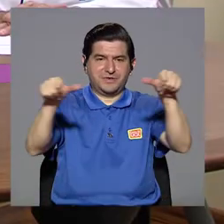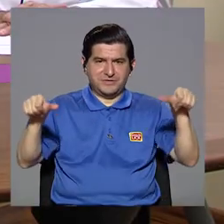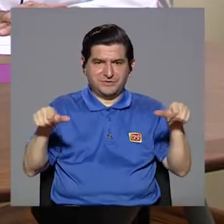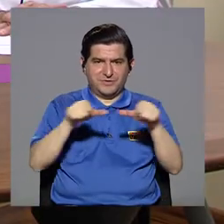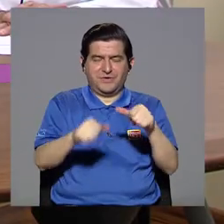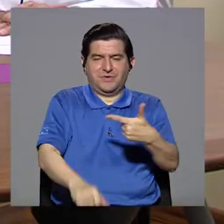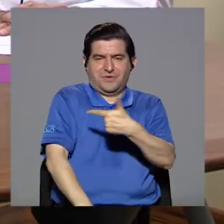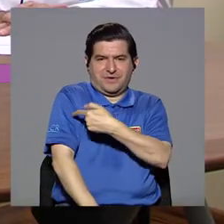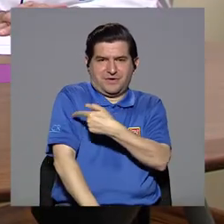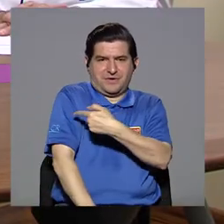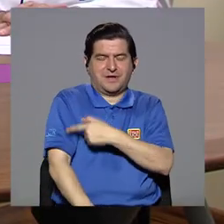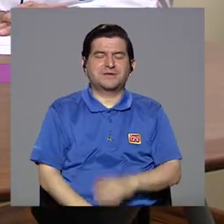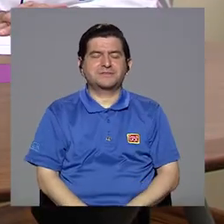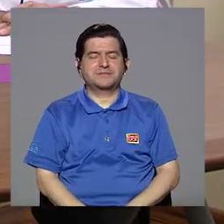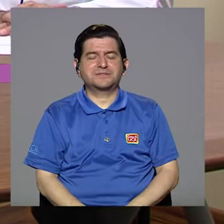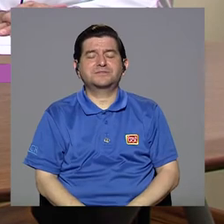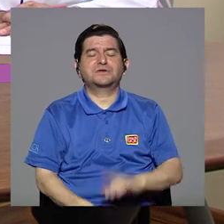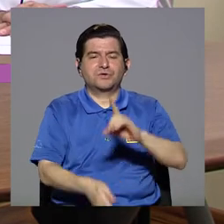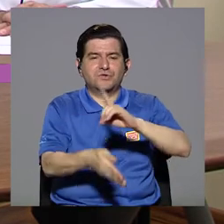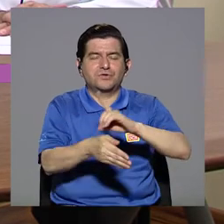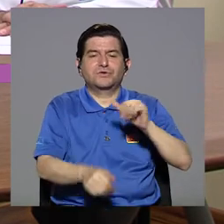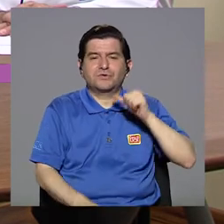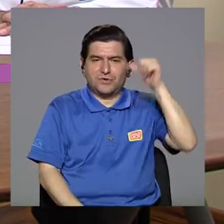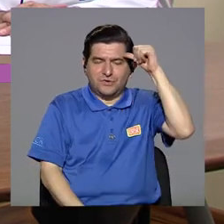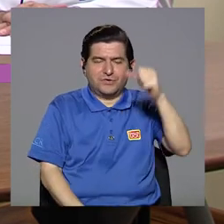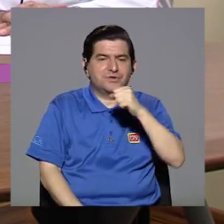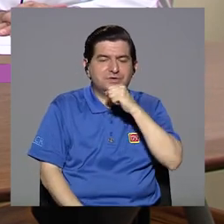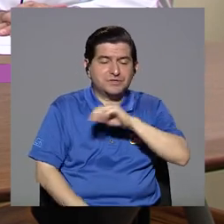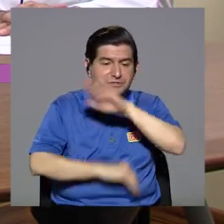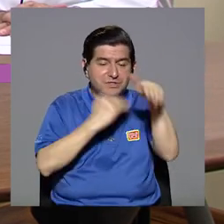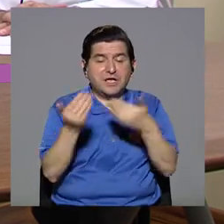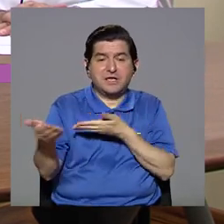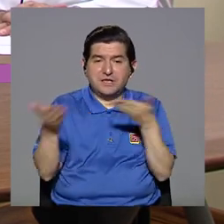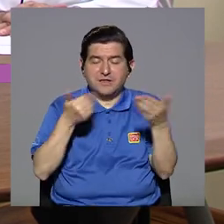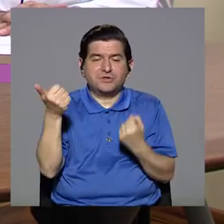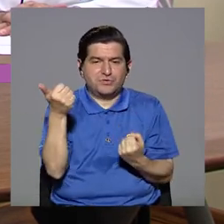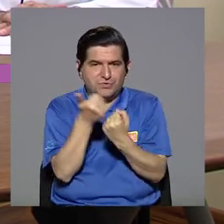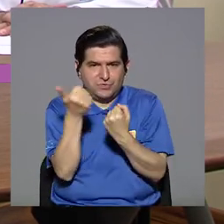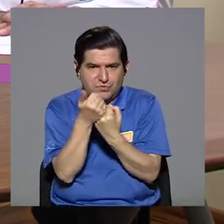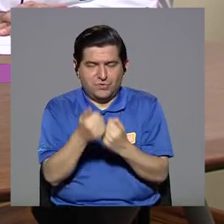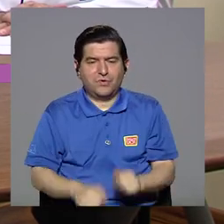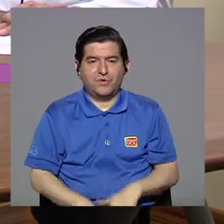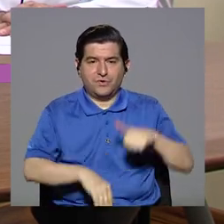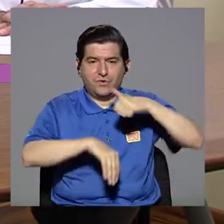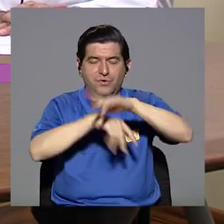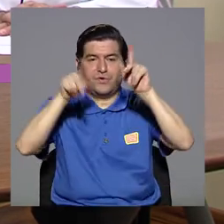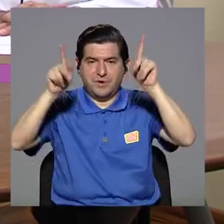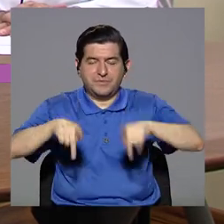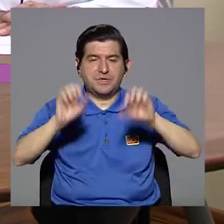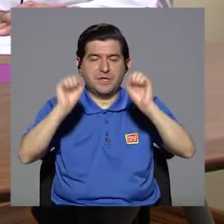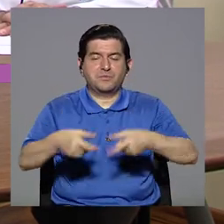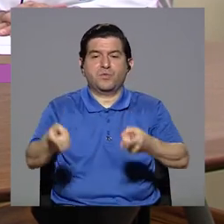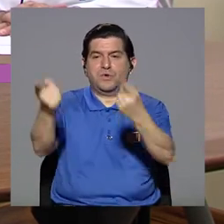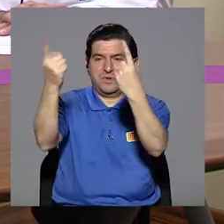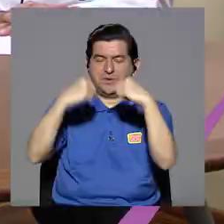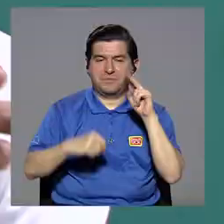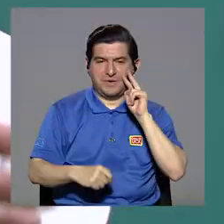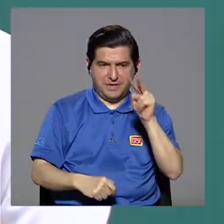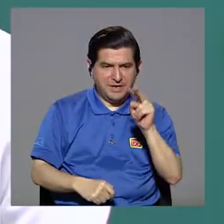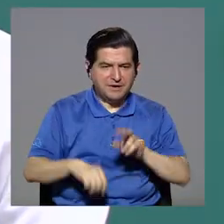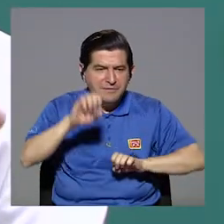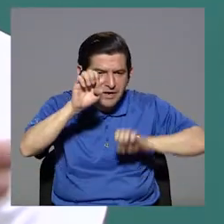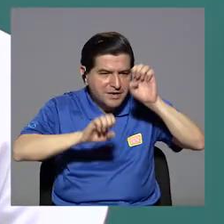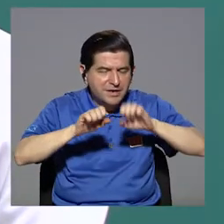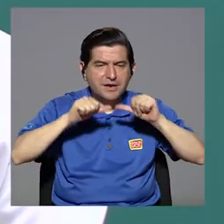personal de enfermería cuenta también con el apoyo de los médicos geriatras también y los médicos de todos los servicios que en cuanto refiere a un paciente pueden